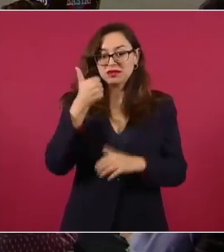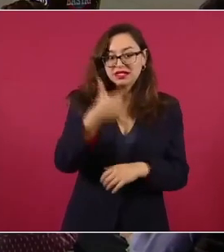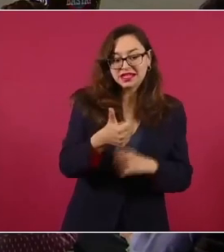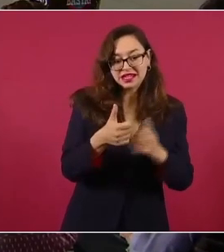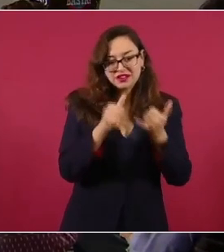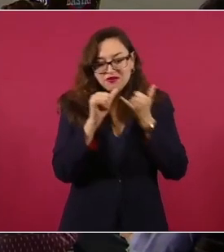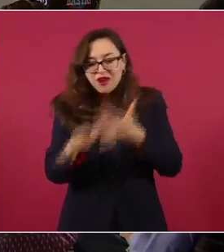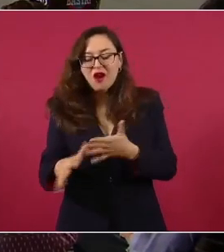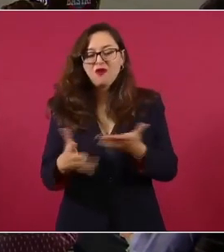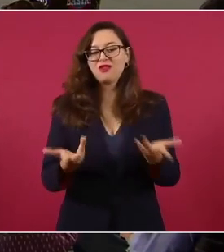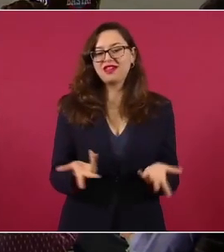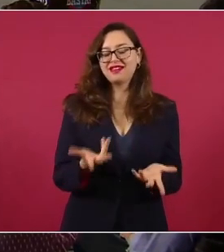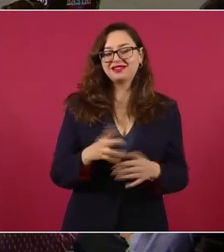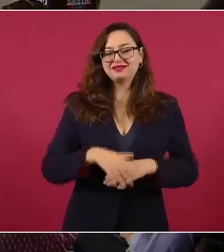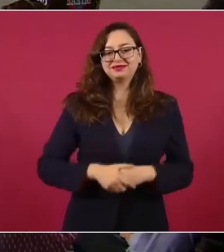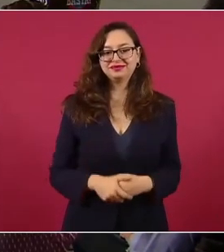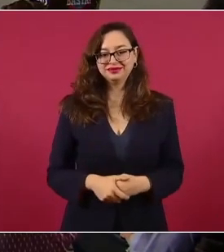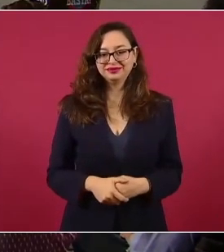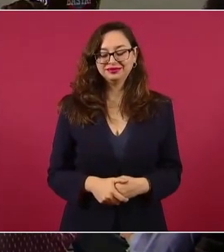¿quién es el tercero?